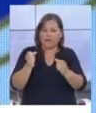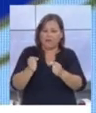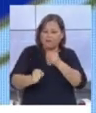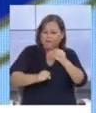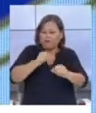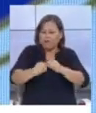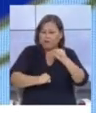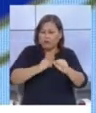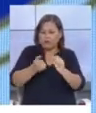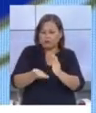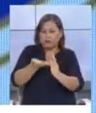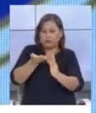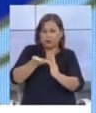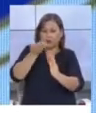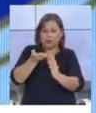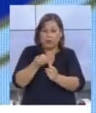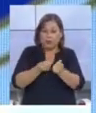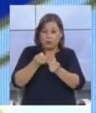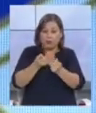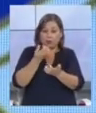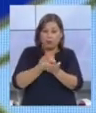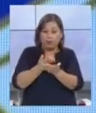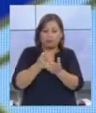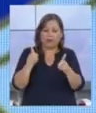de crecimiento económico y de generación de empleos